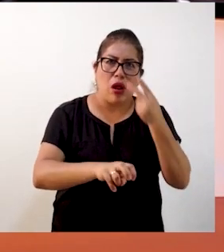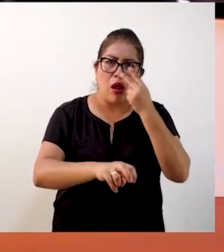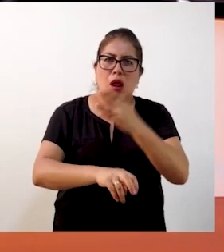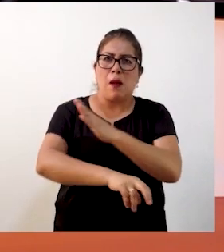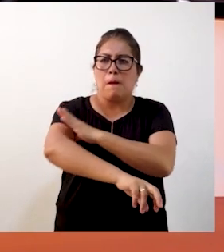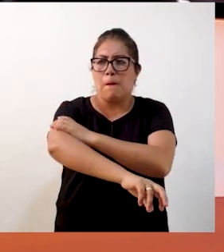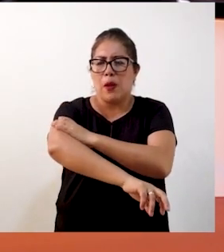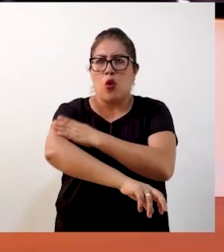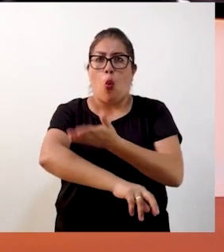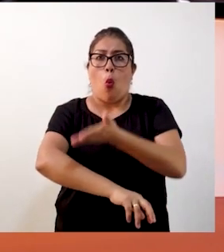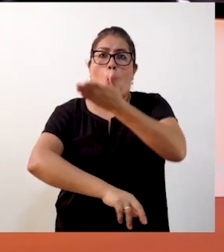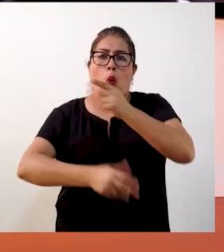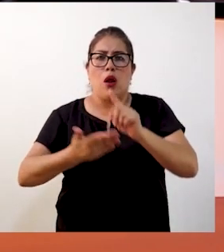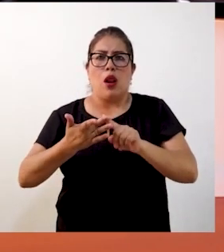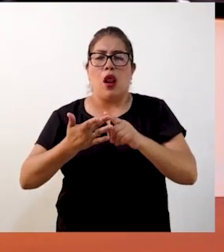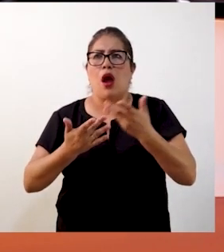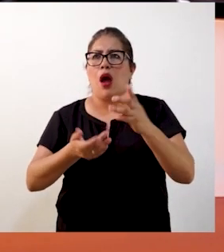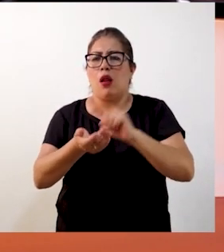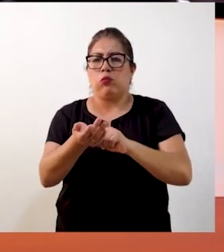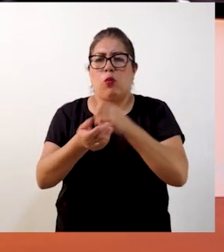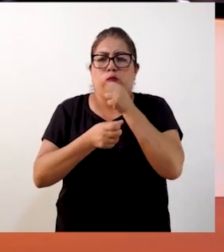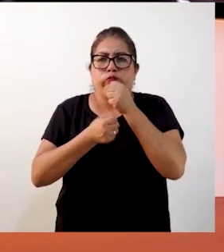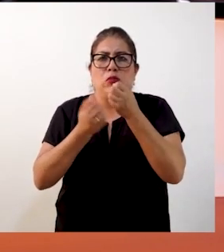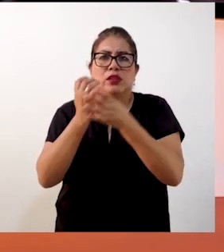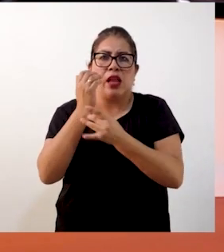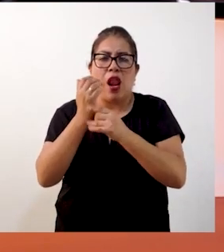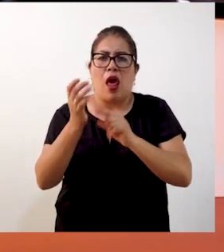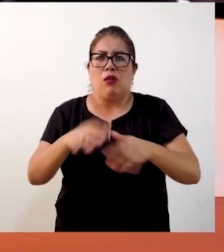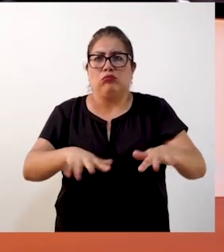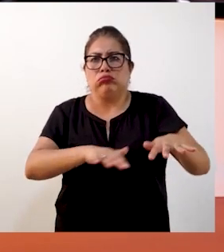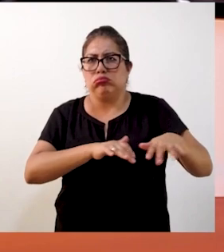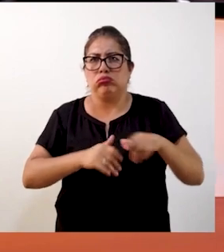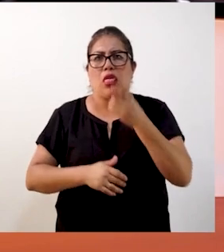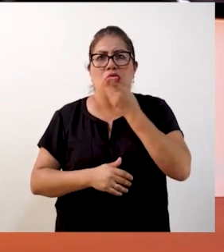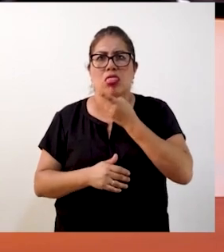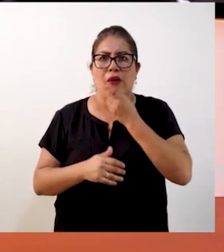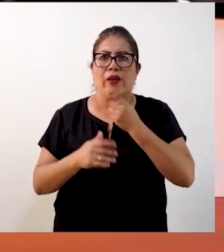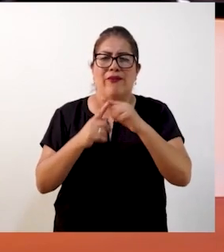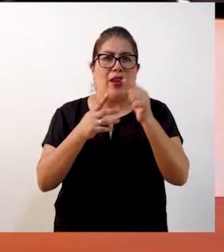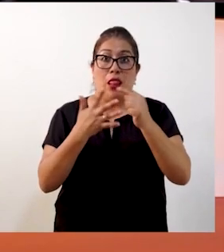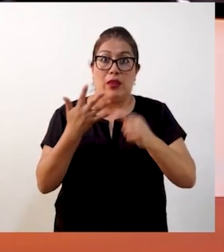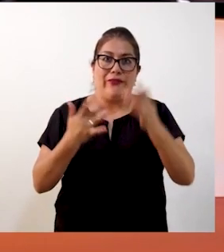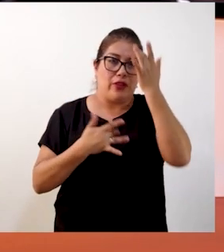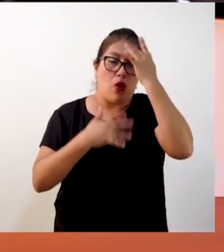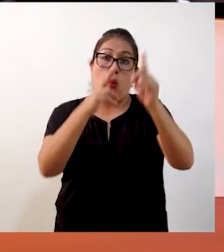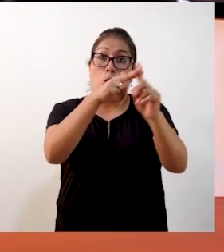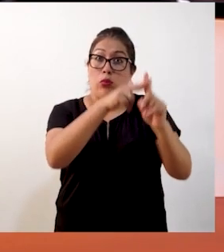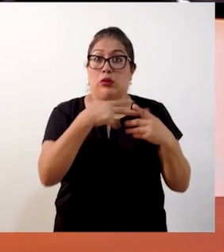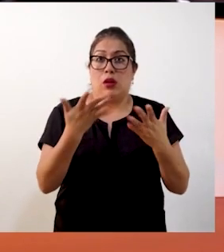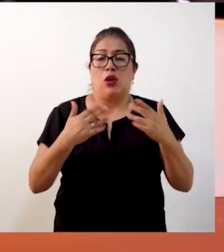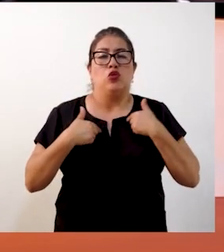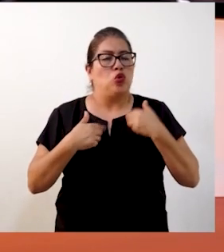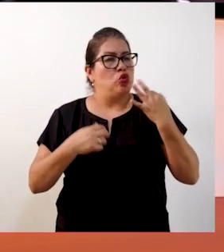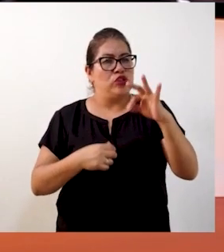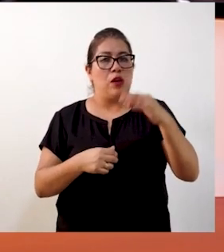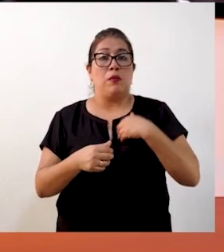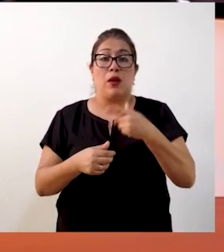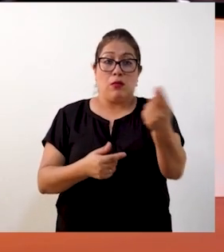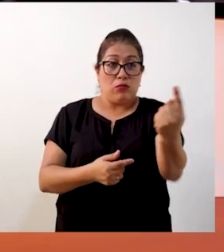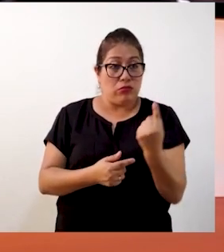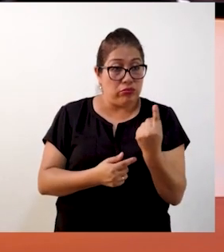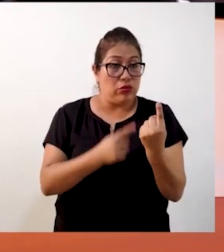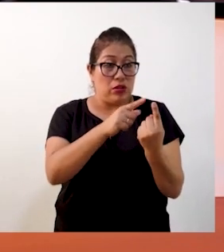la hipertensión, la diabetes, el colesterol, Parkinson, etc. Y la recomendación que yo siempre le